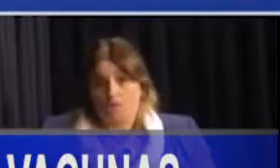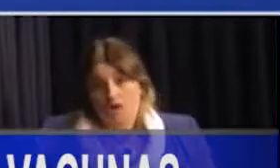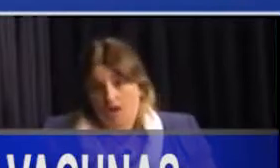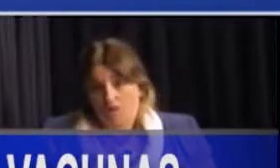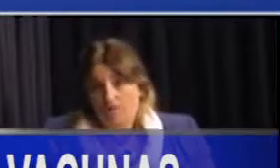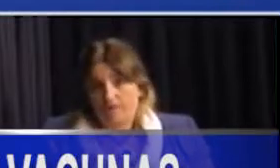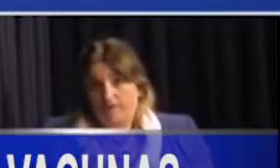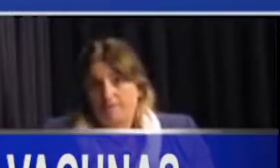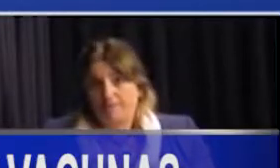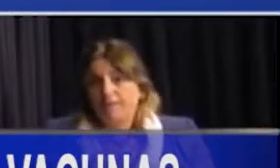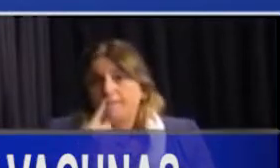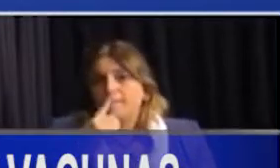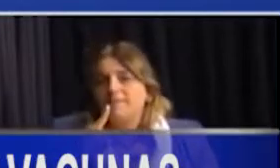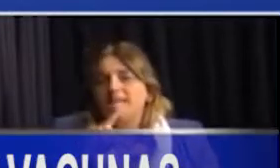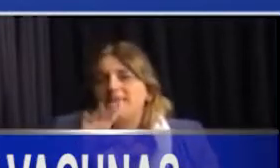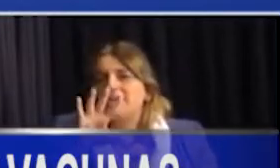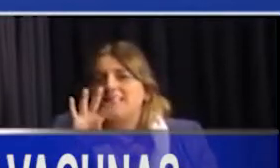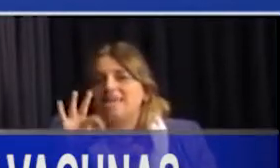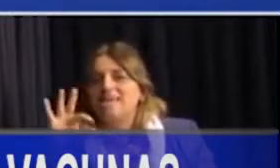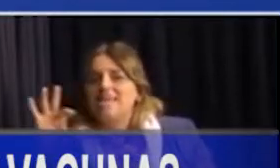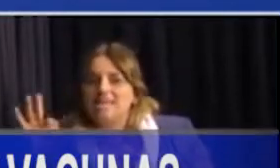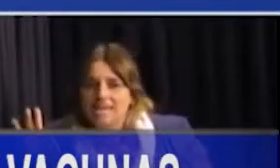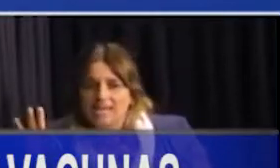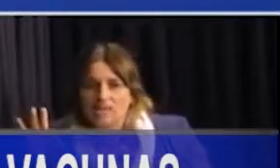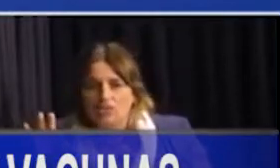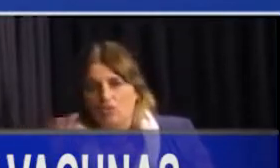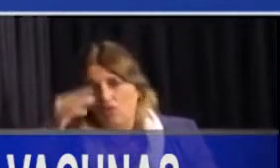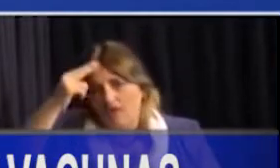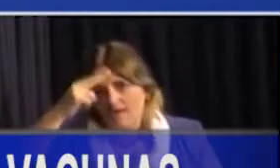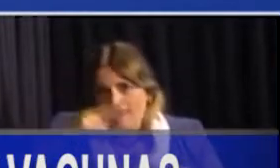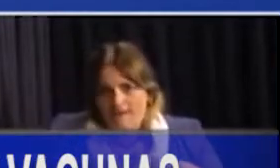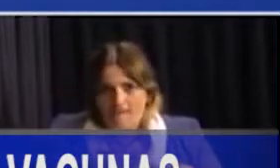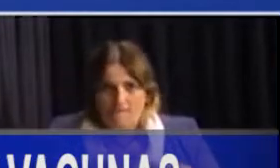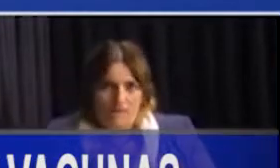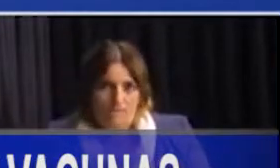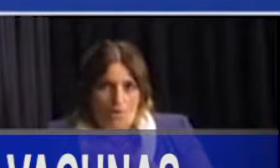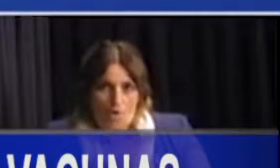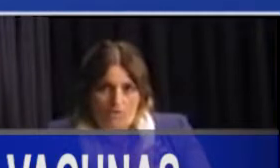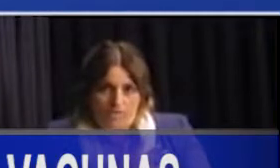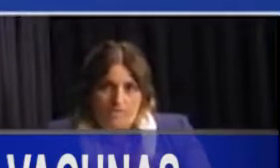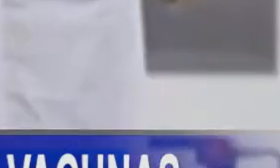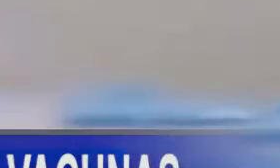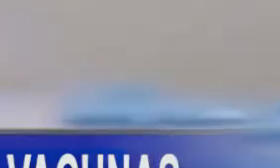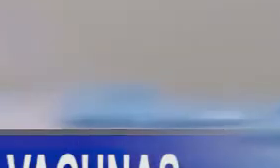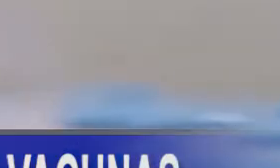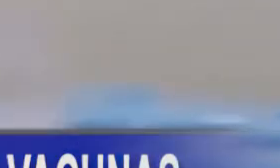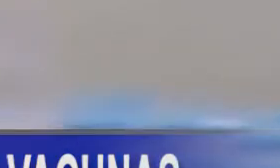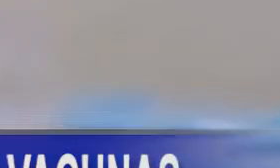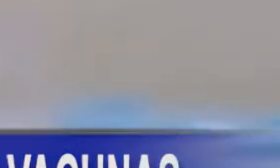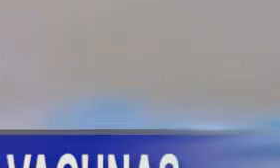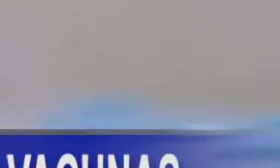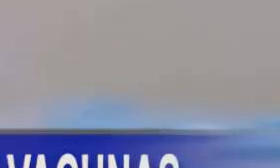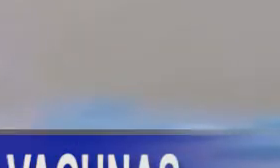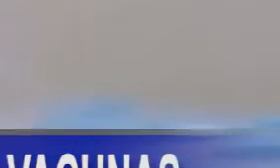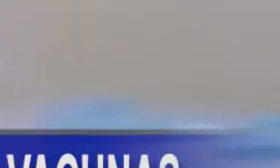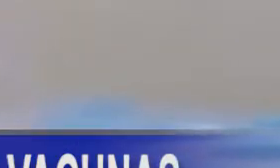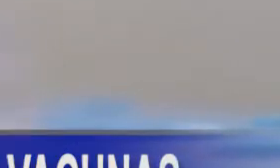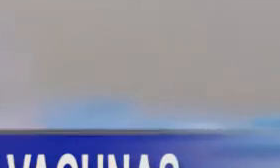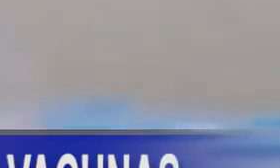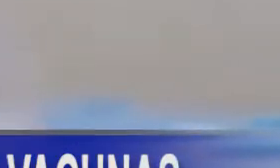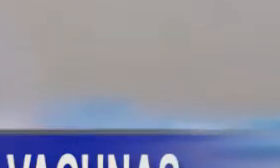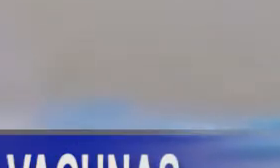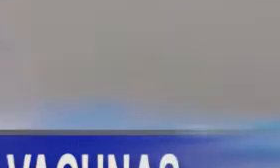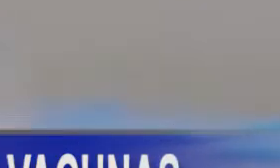El gobierno uruguayo está en la etapa final de las negociaciones por vacunas contra el COVID-19. En los próximos días podría haber